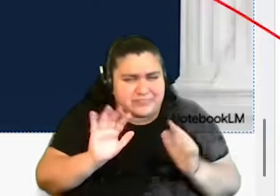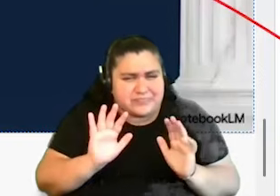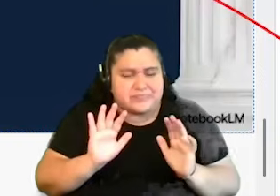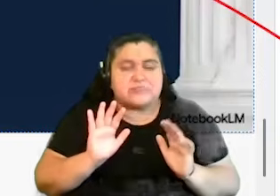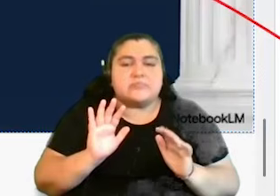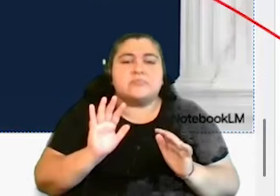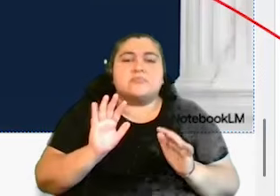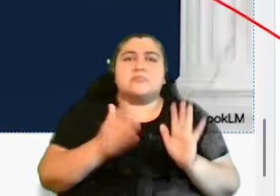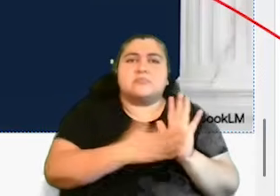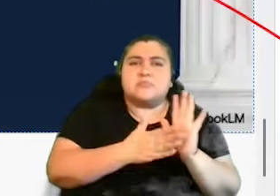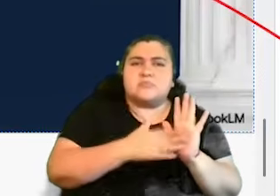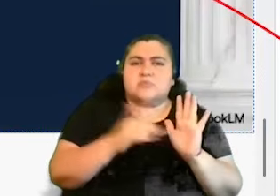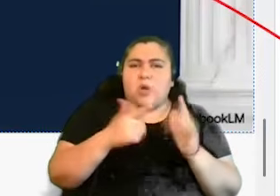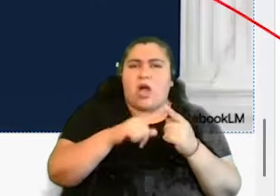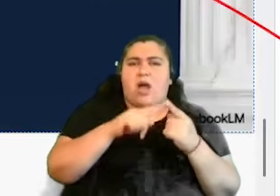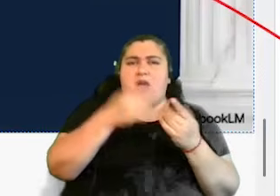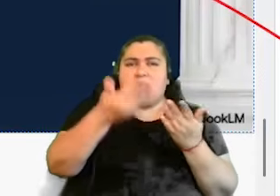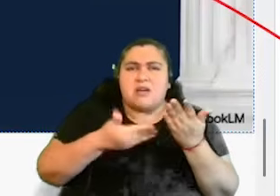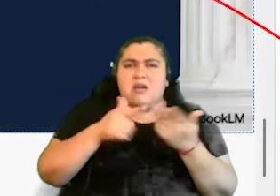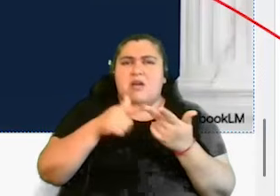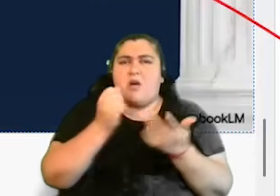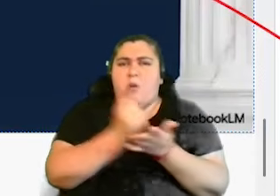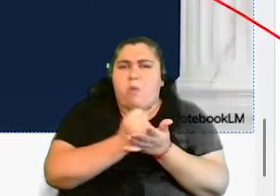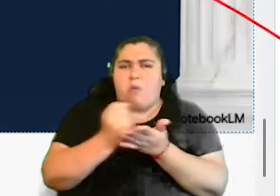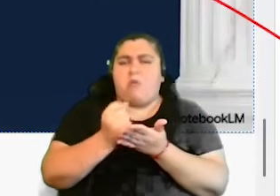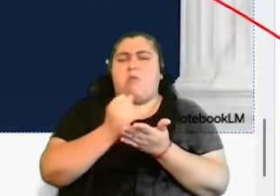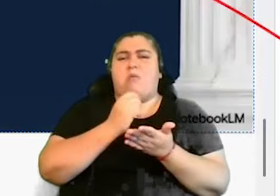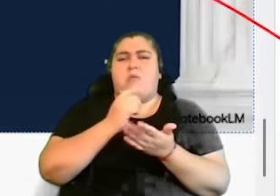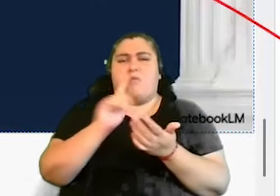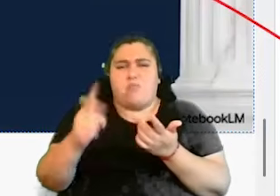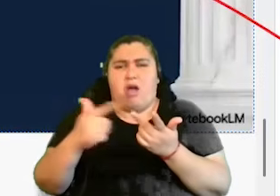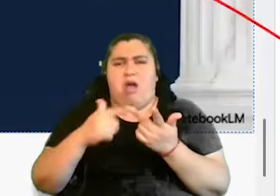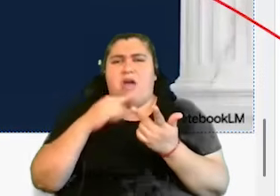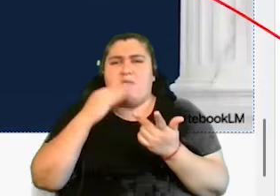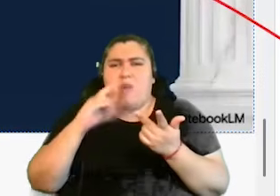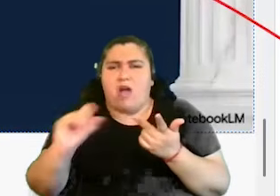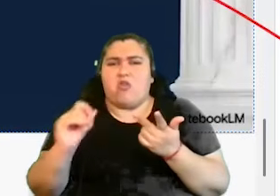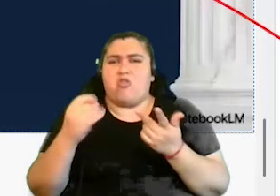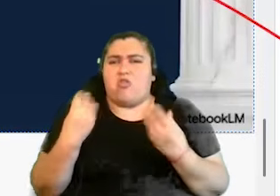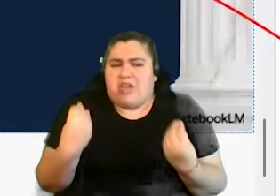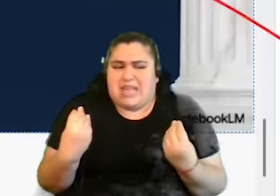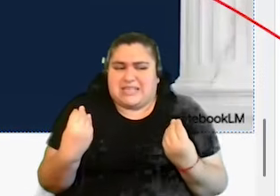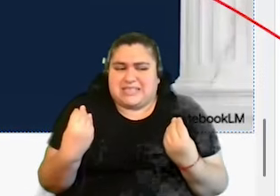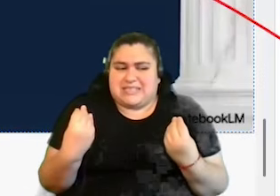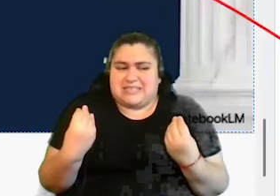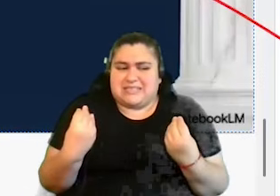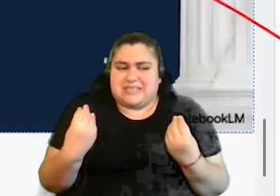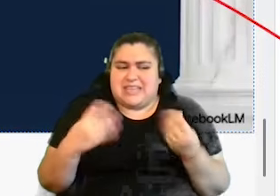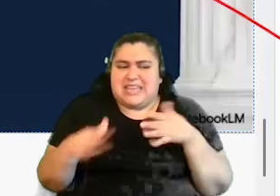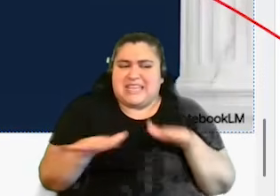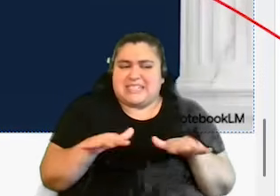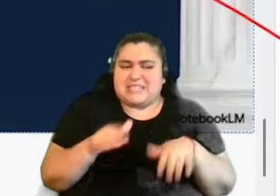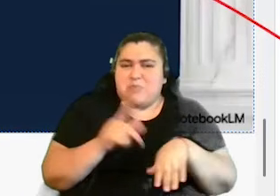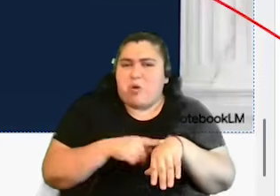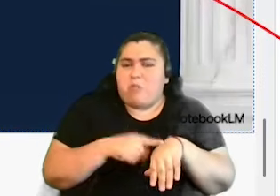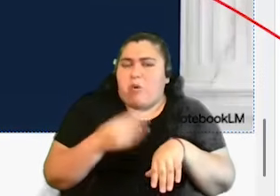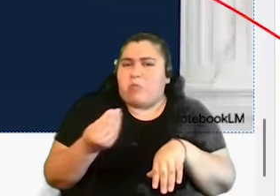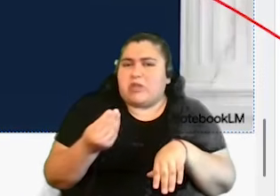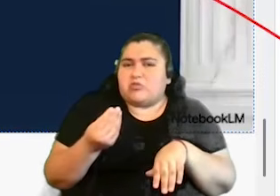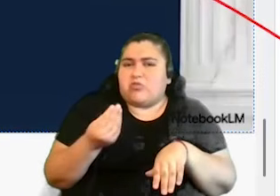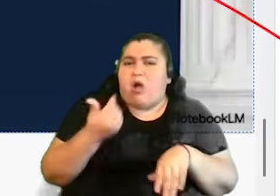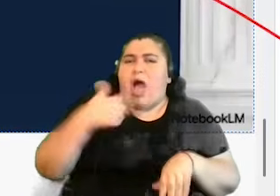el Z, escribanos, bancos que informan, etcétera. ¿Qué queda? ¿Qué se mueve a la base APOC?